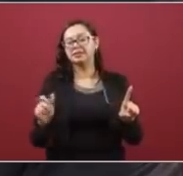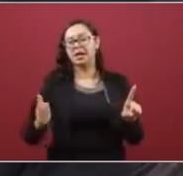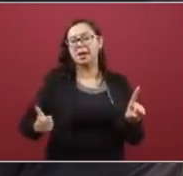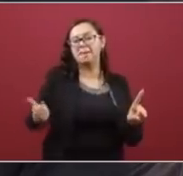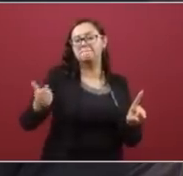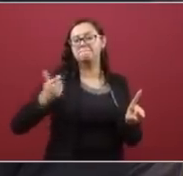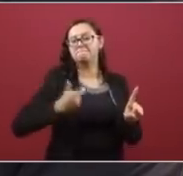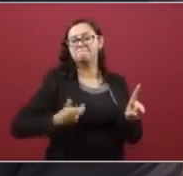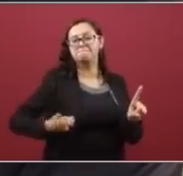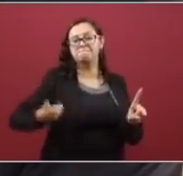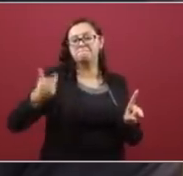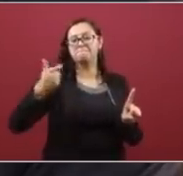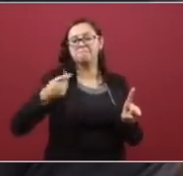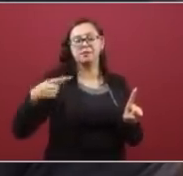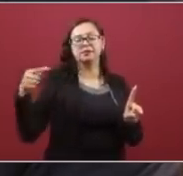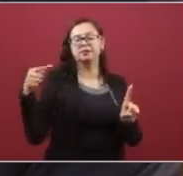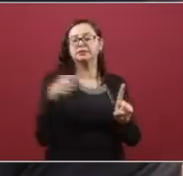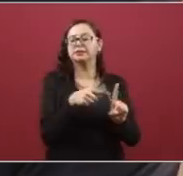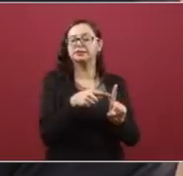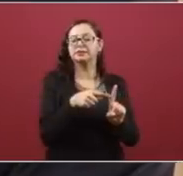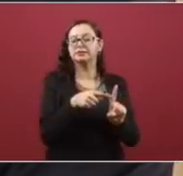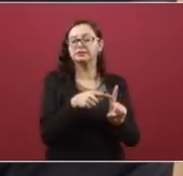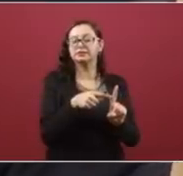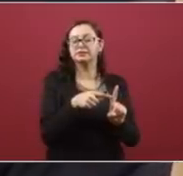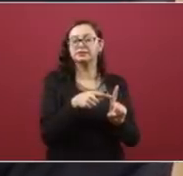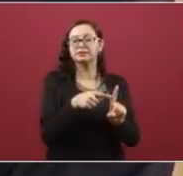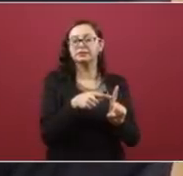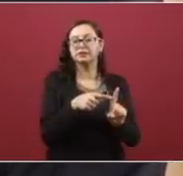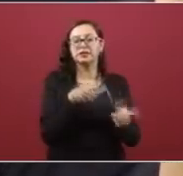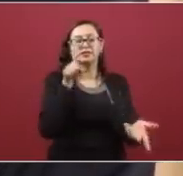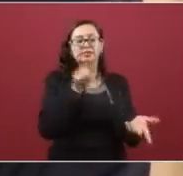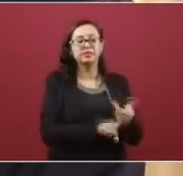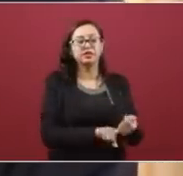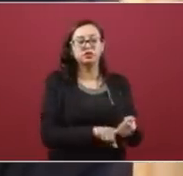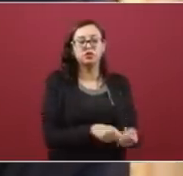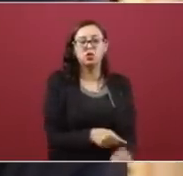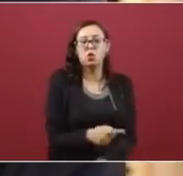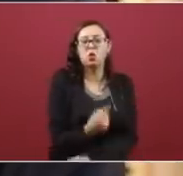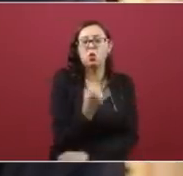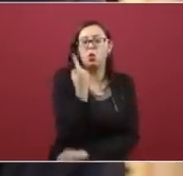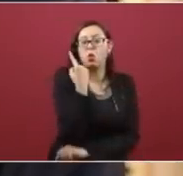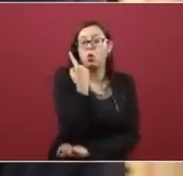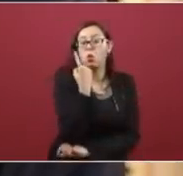Resulta que solo tiene un trabajador asegurado.